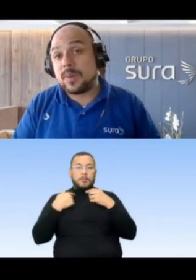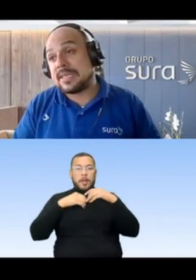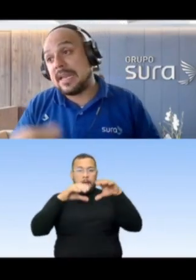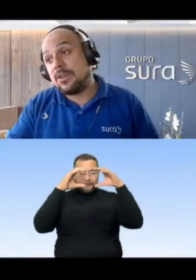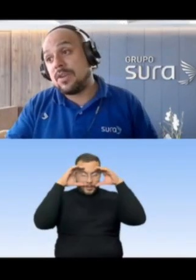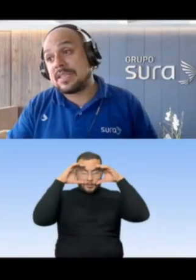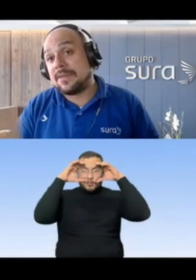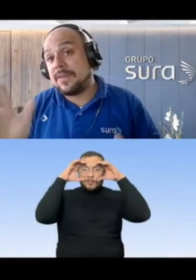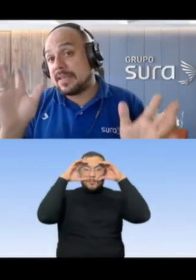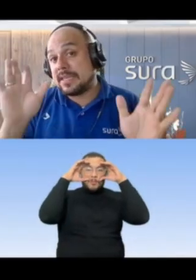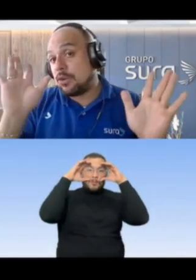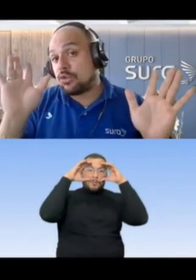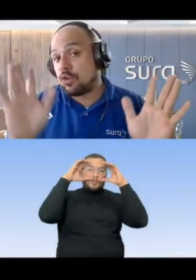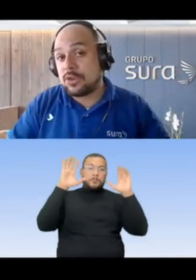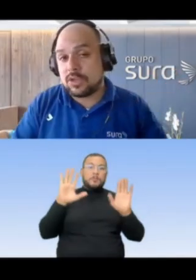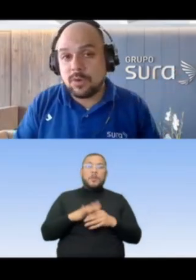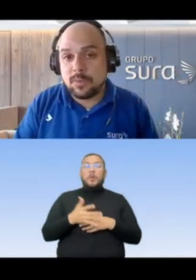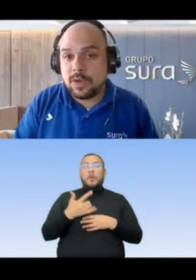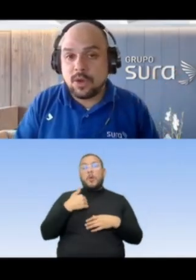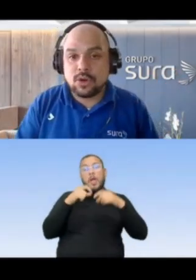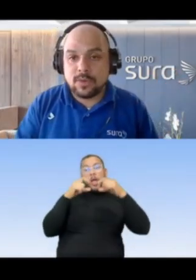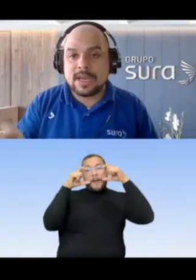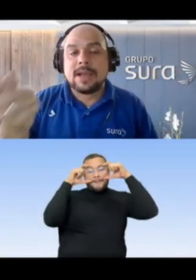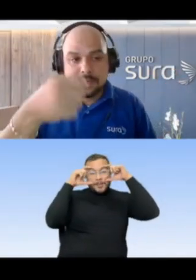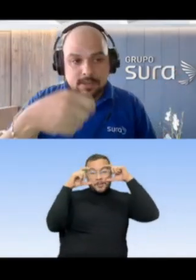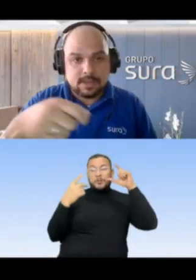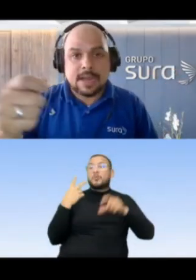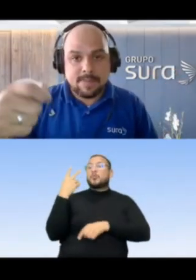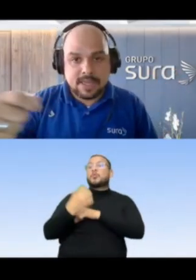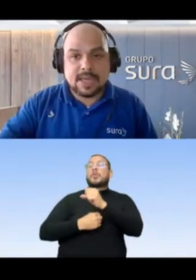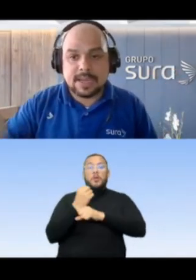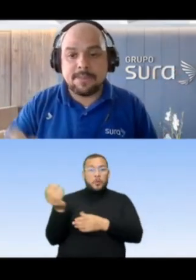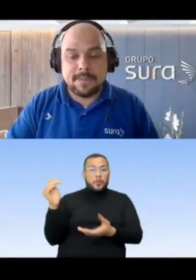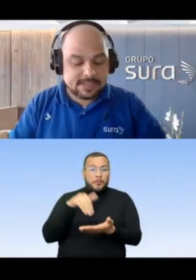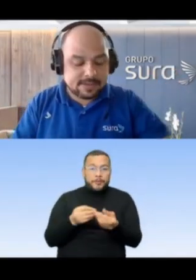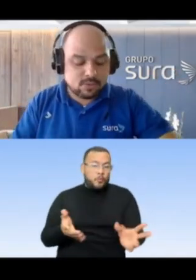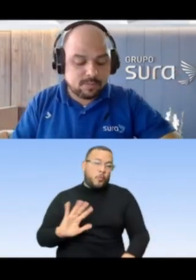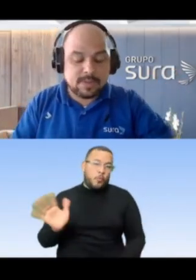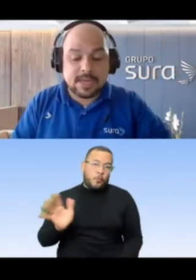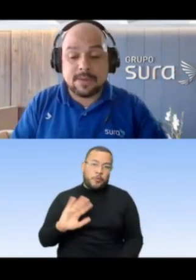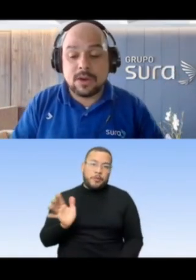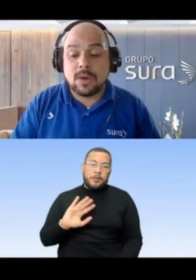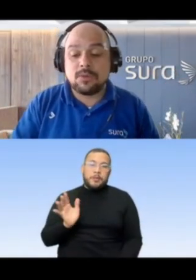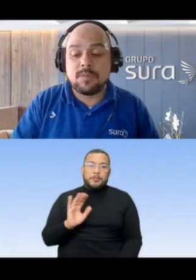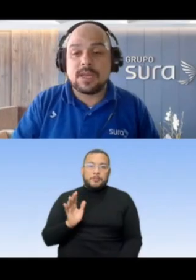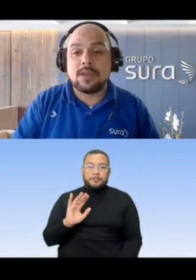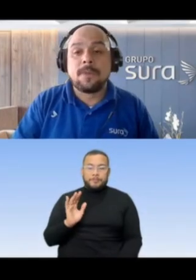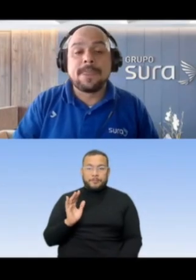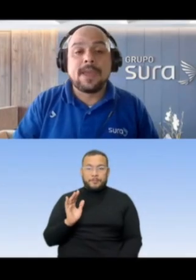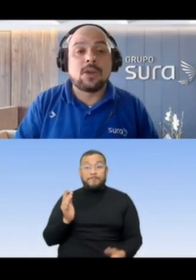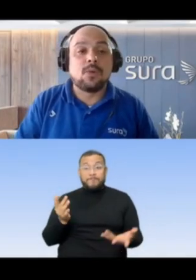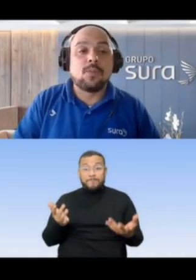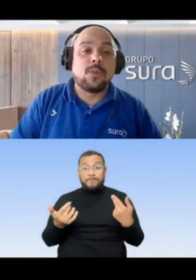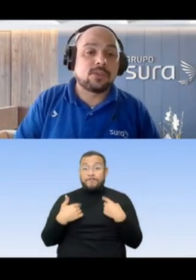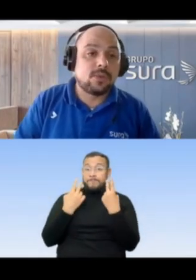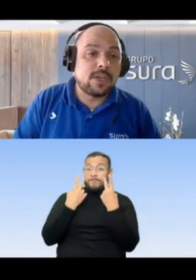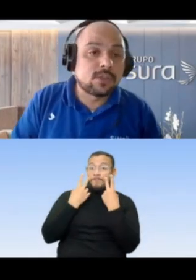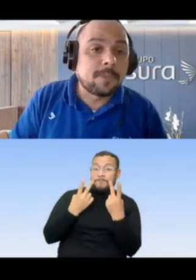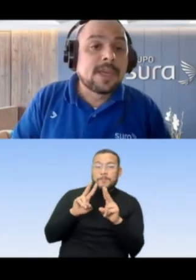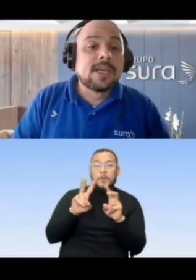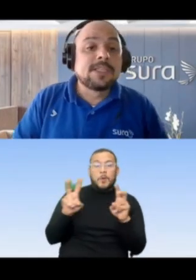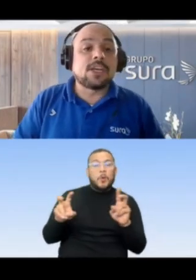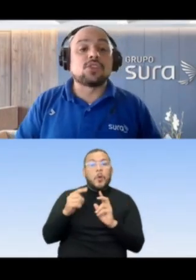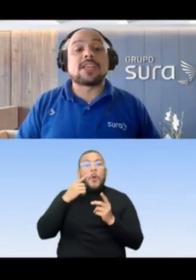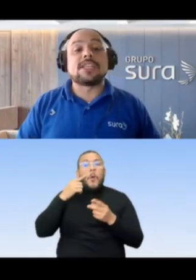porque tampoco pues es que le di unas gafitas y a los 2 años devuelvo y le doy, no, venga, a medida que vaya yo evaluando y mirando el